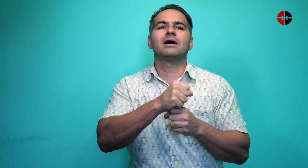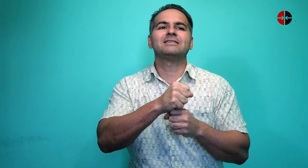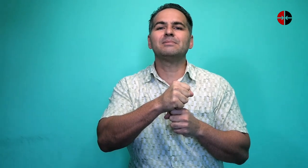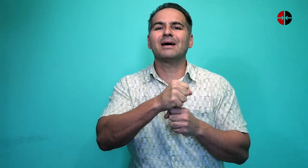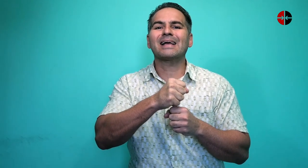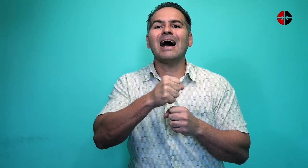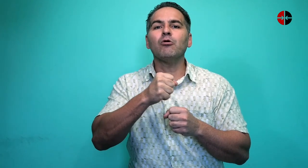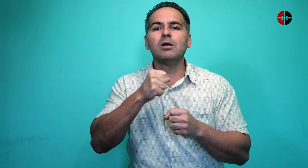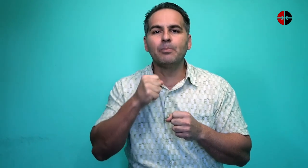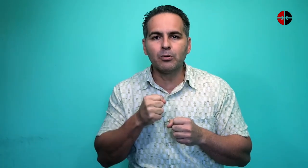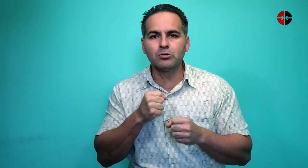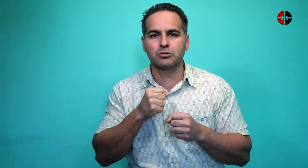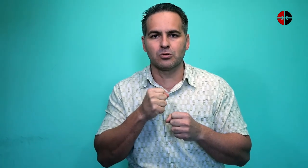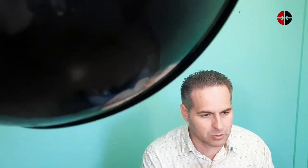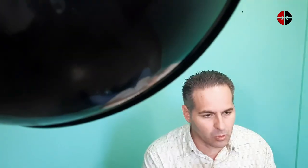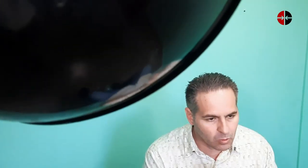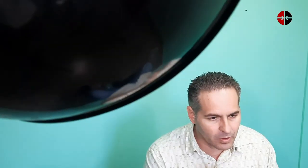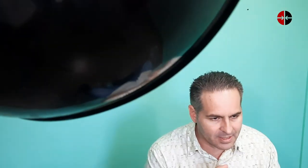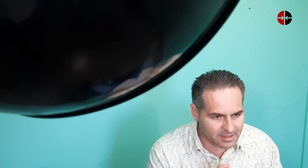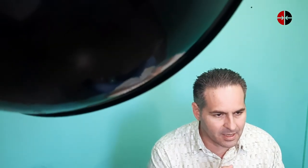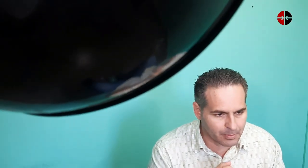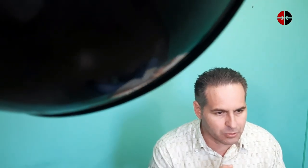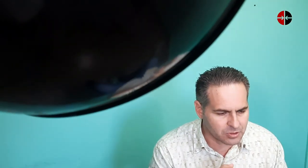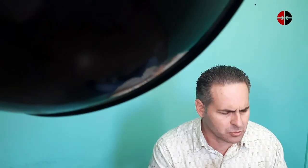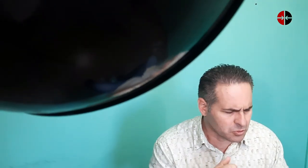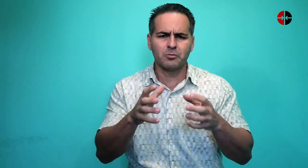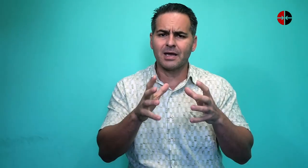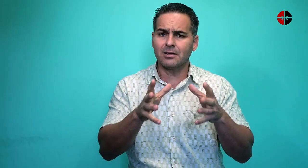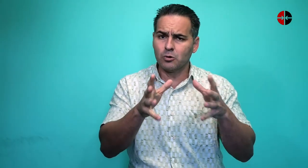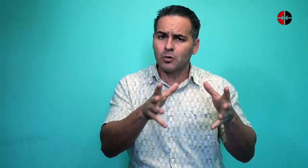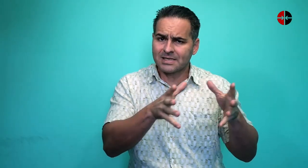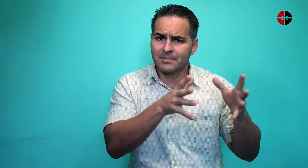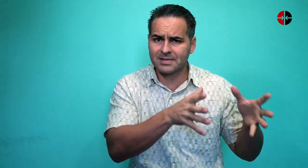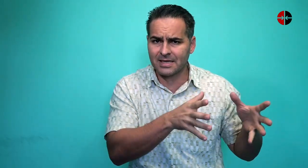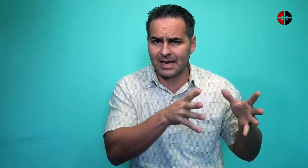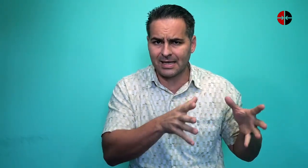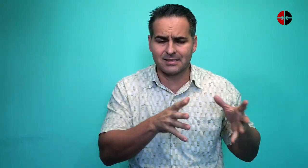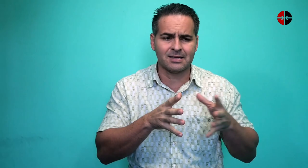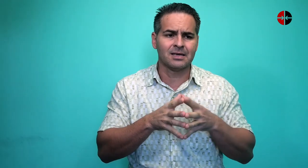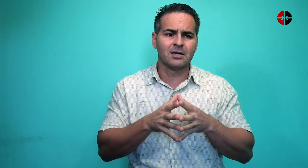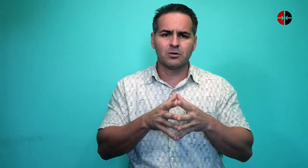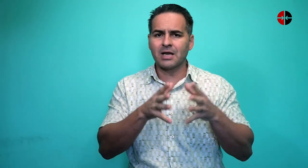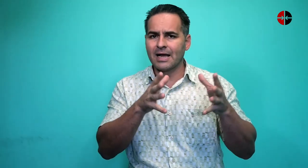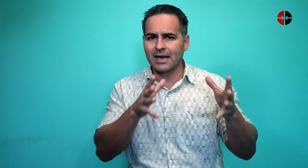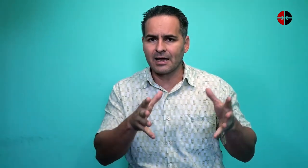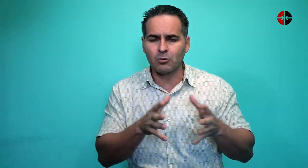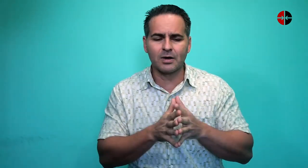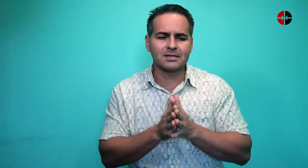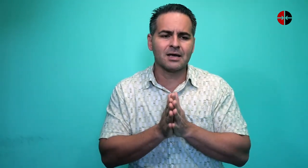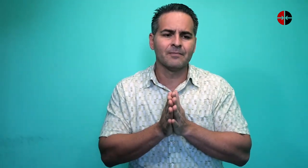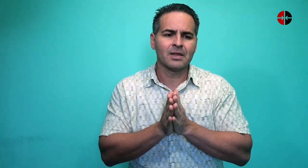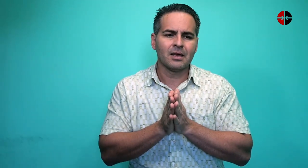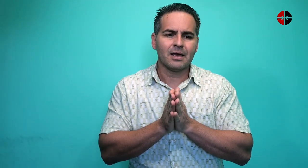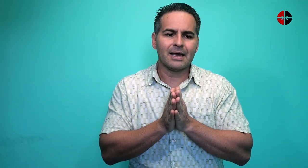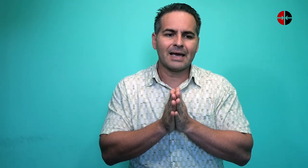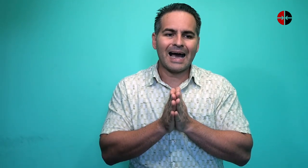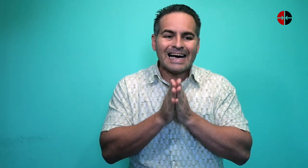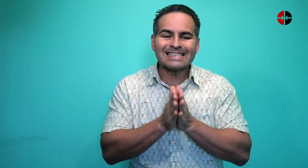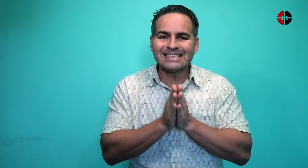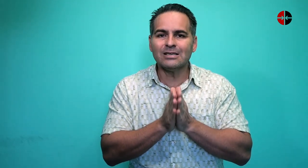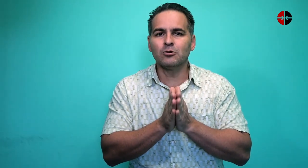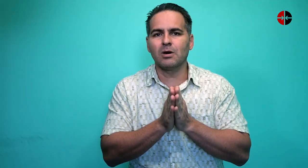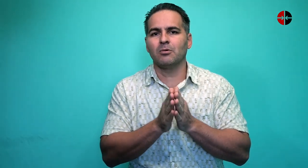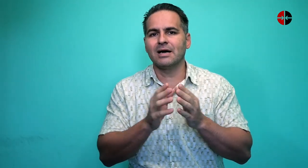vamos a decir marcado el pulso de todo este proceso si bien Lula se mantiene adelante o sea en las encuestas